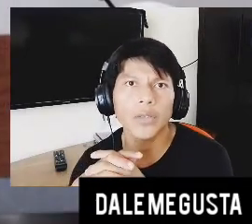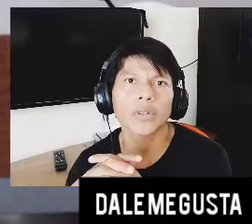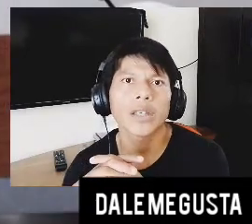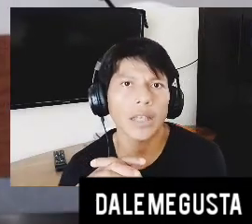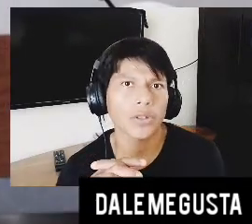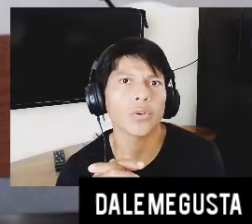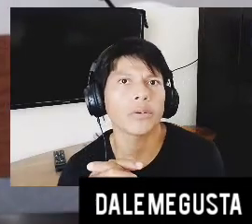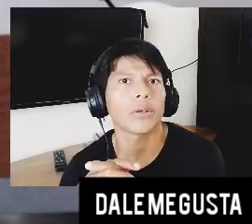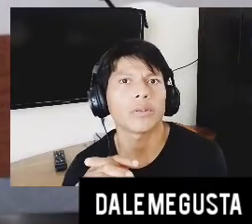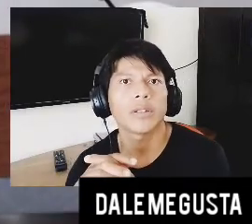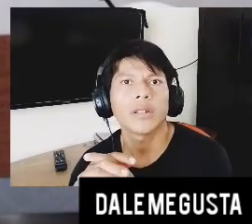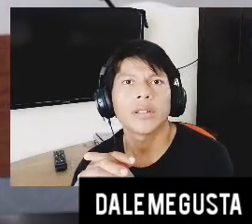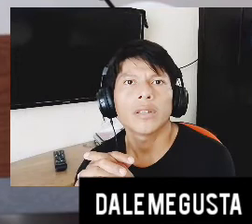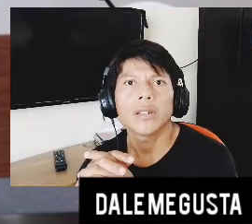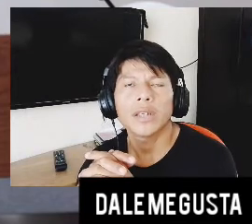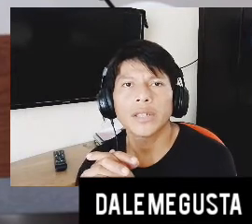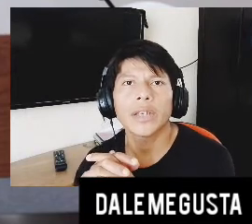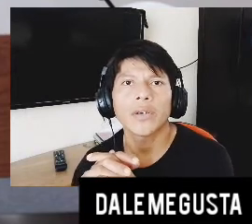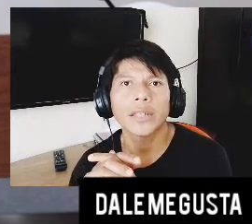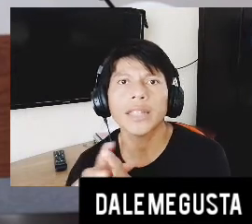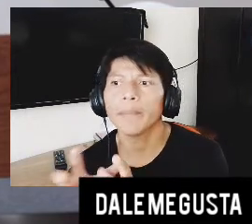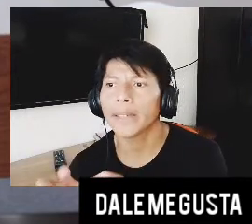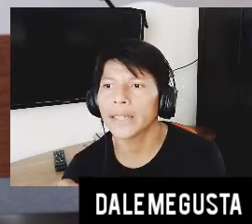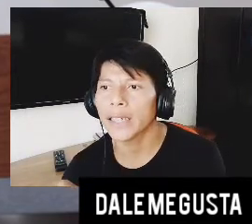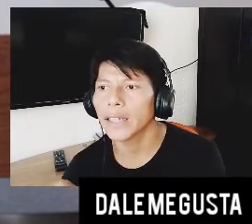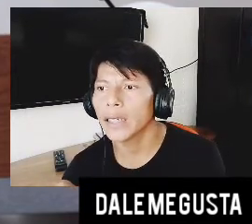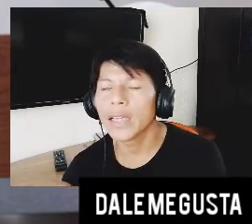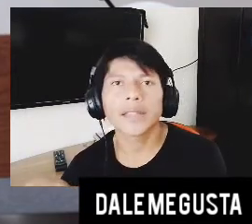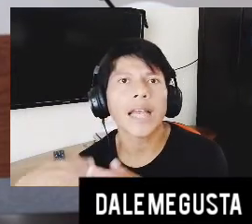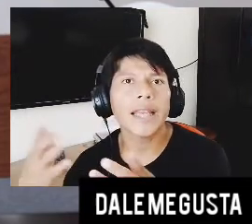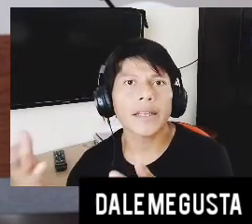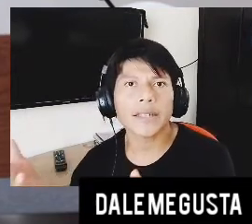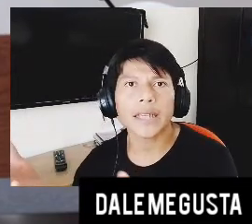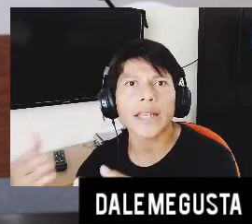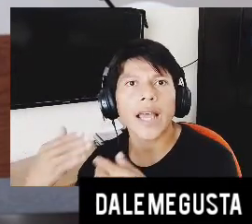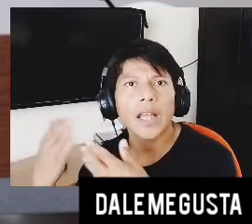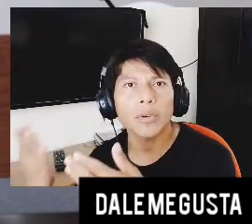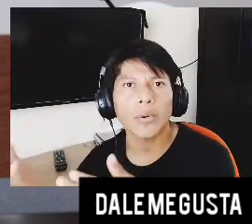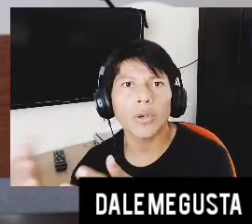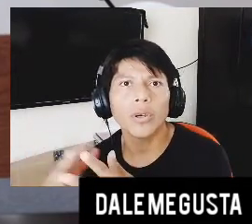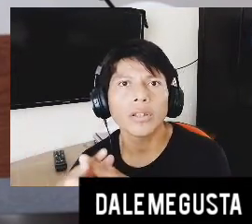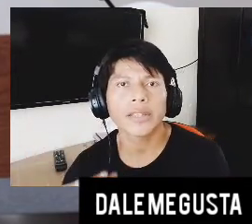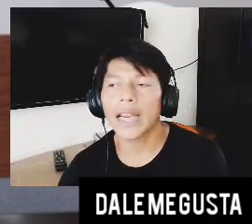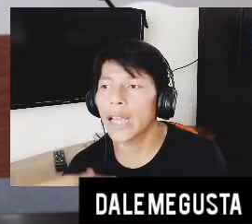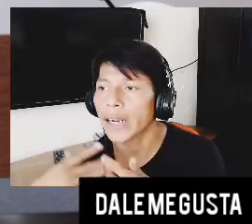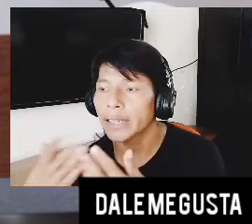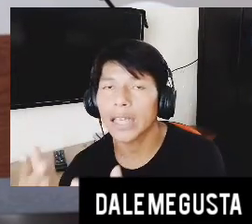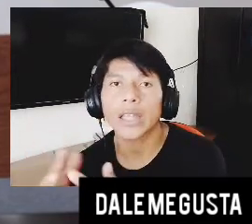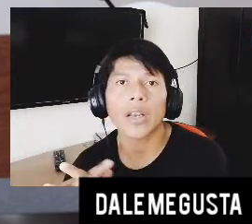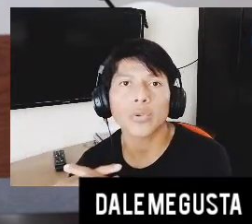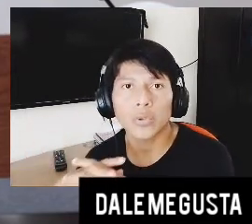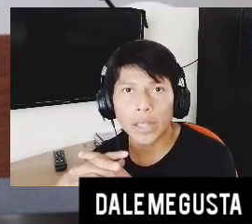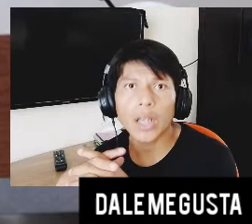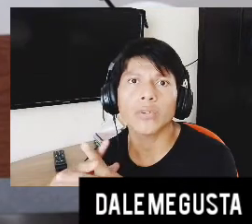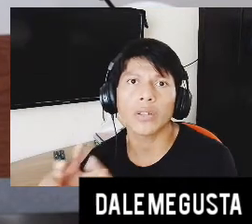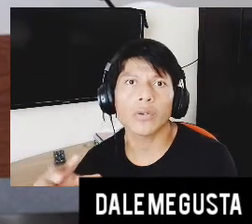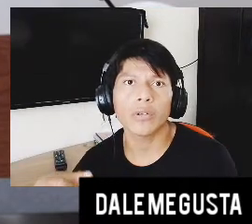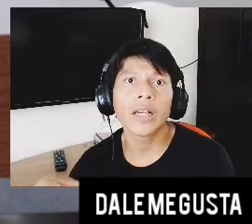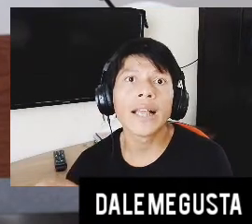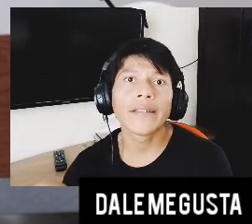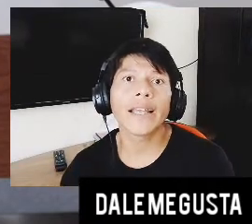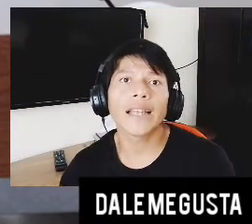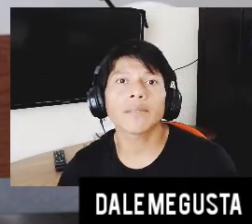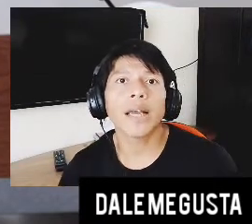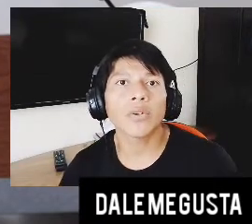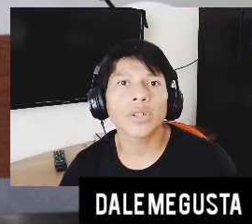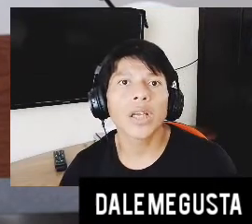los ciudadanos del estado de Nuevo León. En serio. Así que el presidente sale a rescatar a Nuevo León, sale a rescatar a los ciudadanos de Nuevo